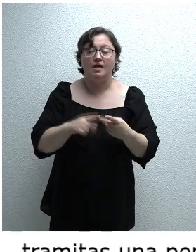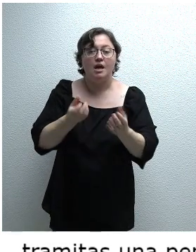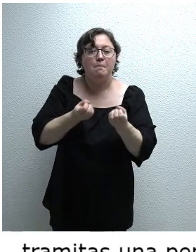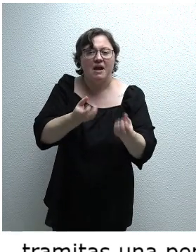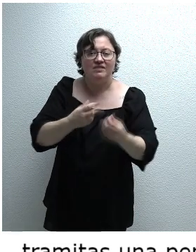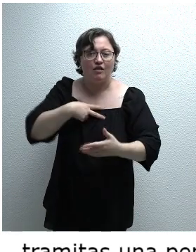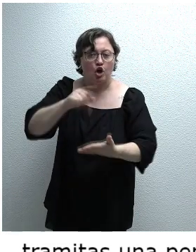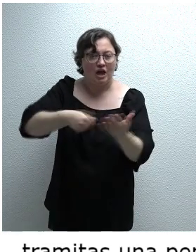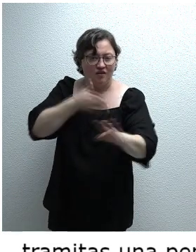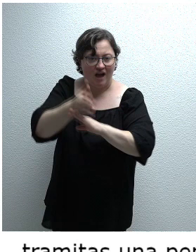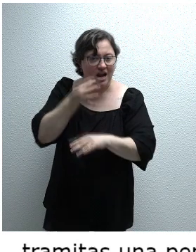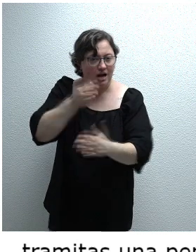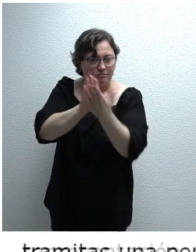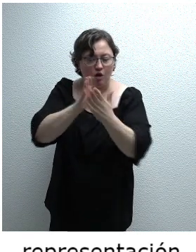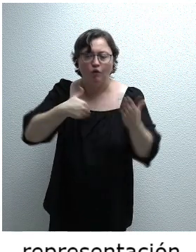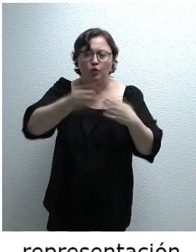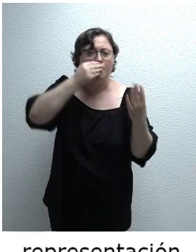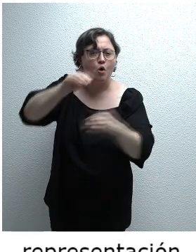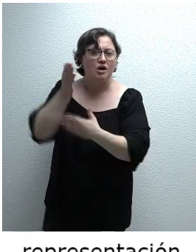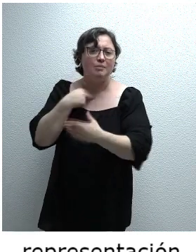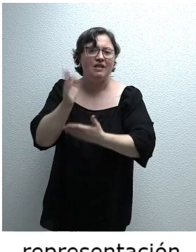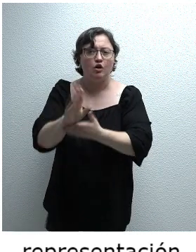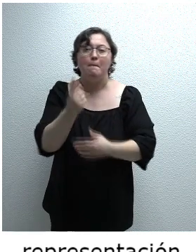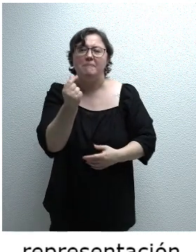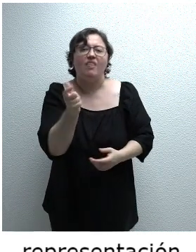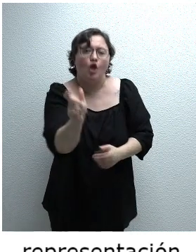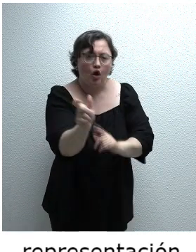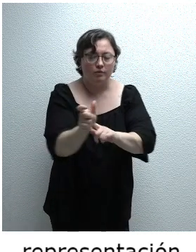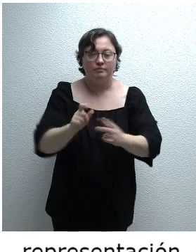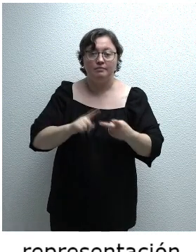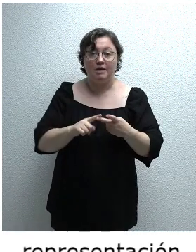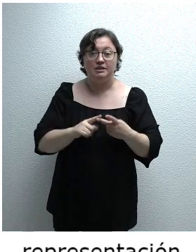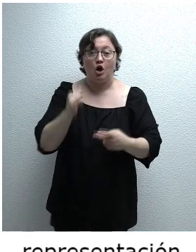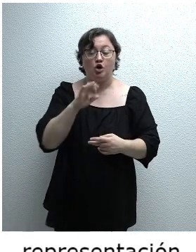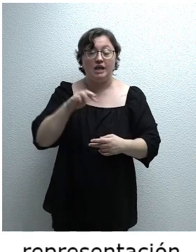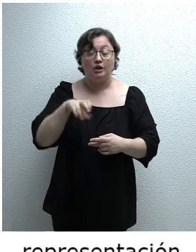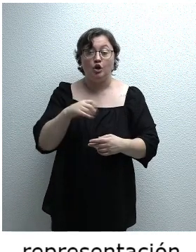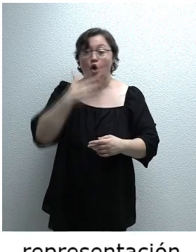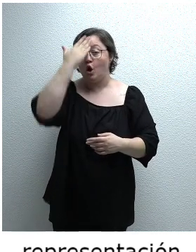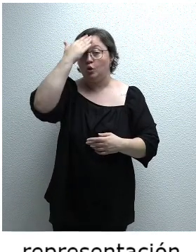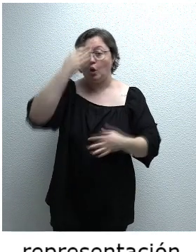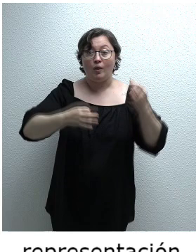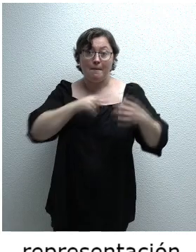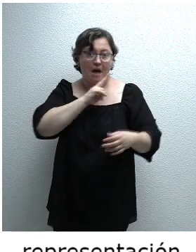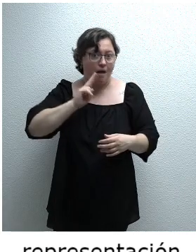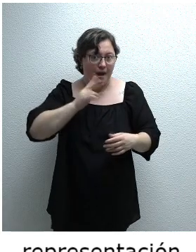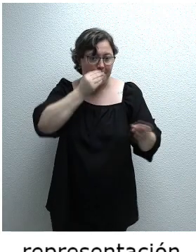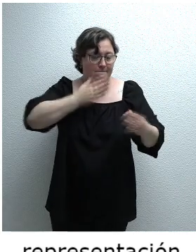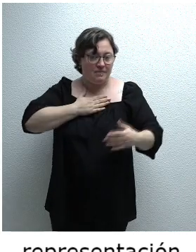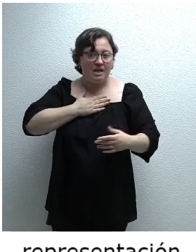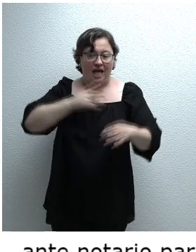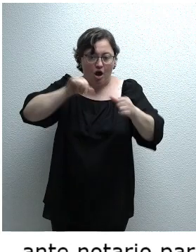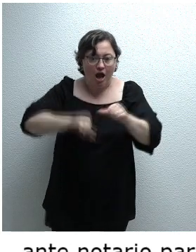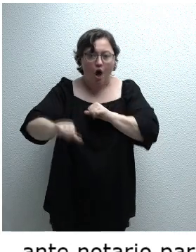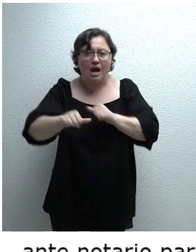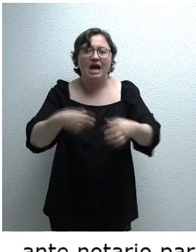ante notario para decidir cómo quieres que te representen, ¿qué precio va a tener? Y José Antonio García, yo soy tutor judicial de mi madre, ¿qué tengo que hacer a partir